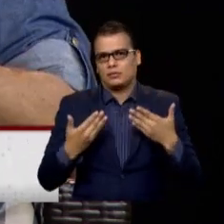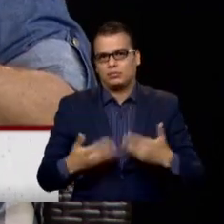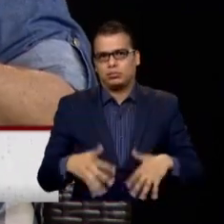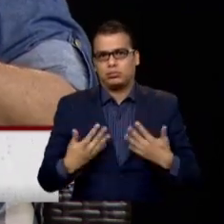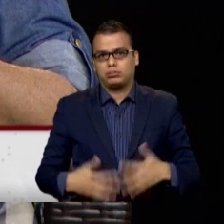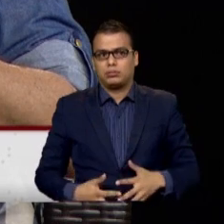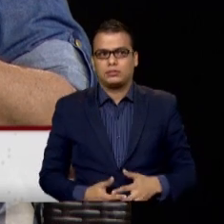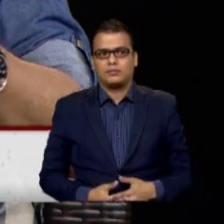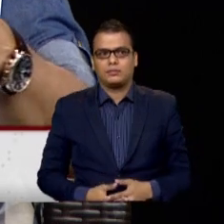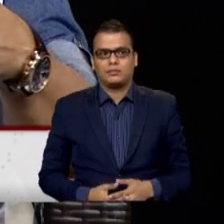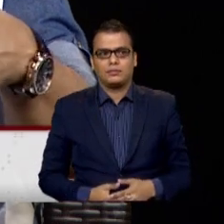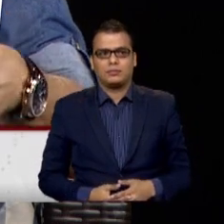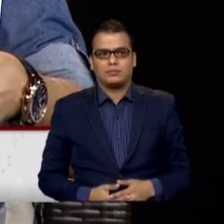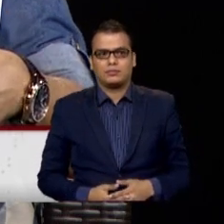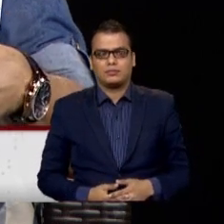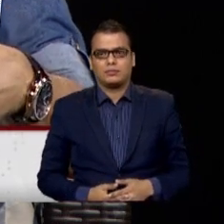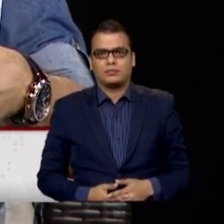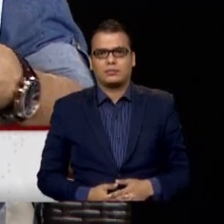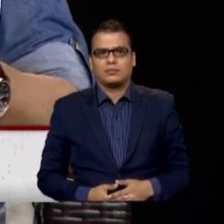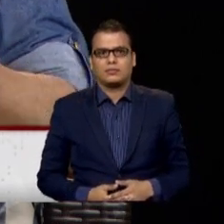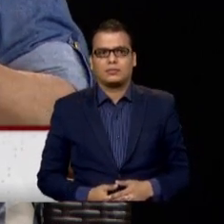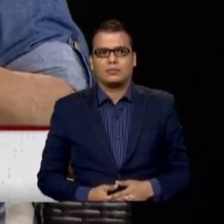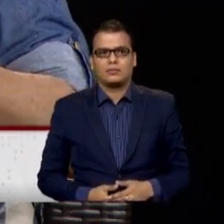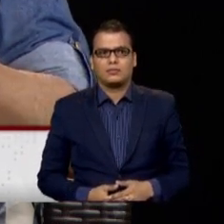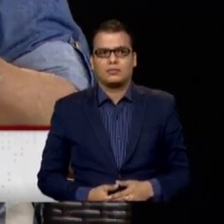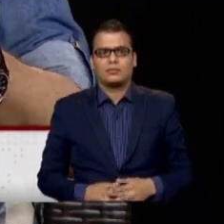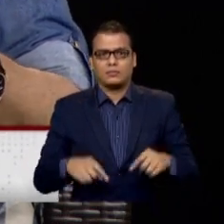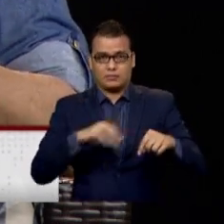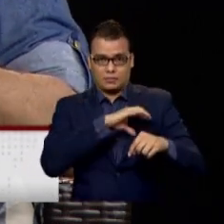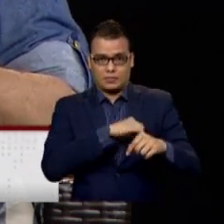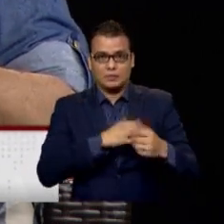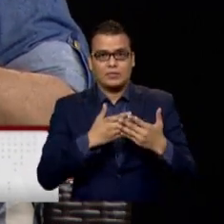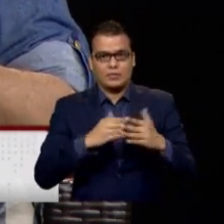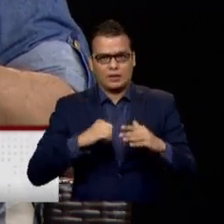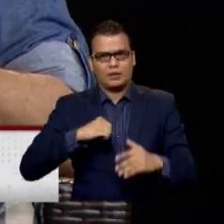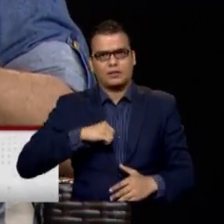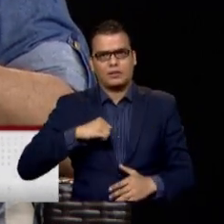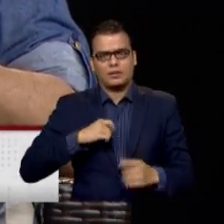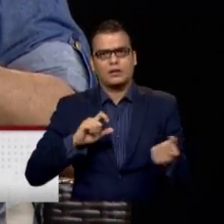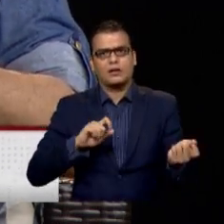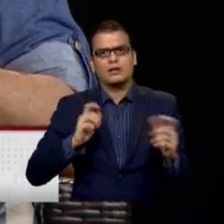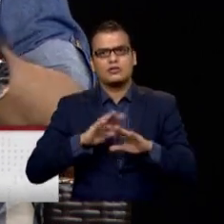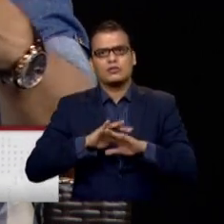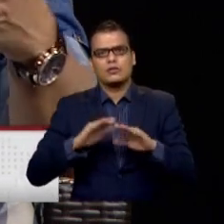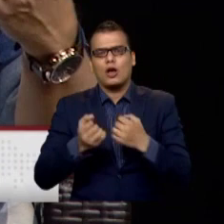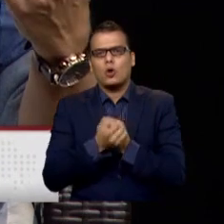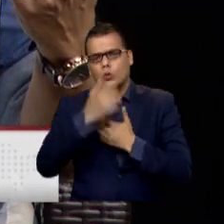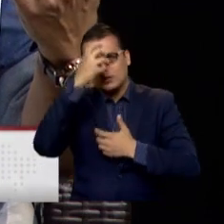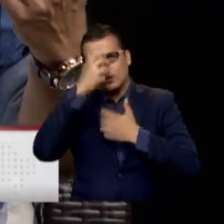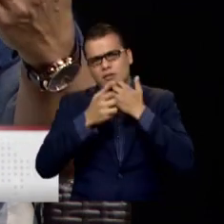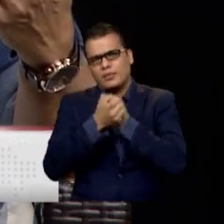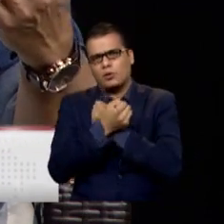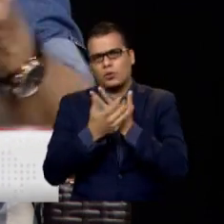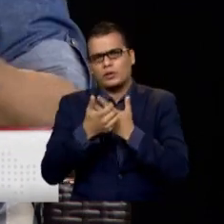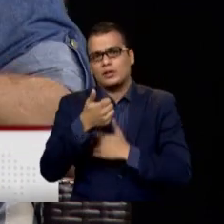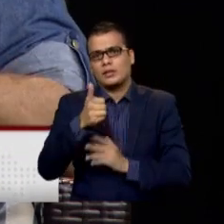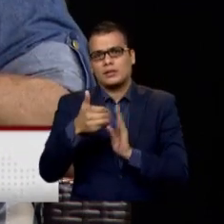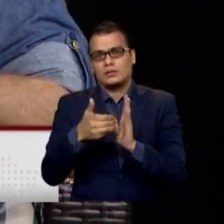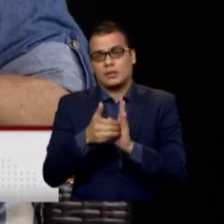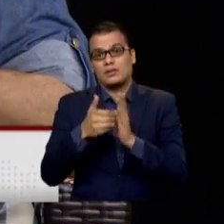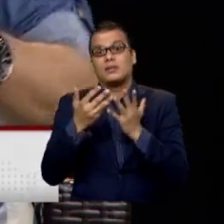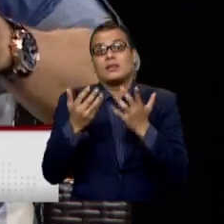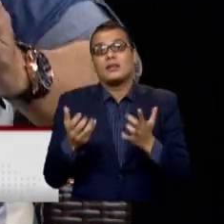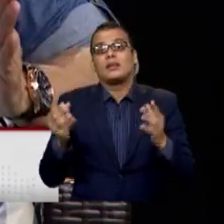hacemos las suficientes. Cali hoy recibe el reporte, ha hecho 10.800 pruebas, preferiríamos haber hecho